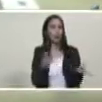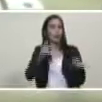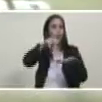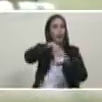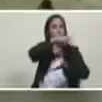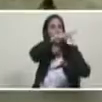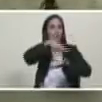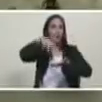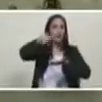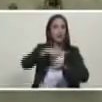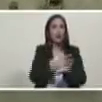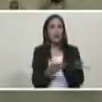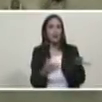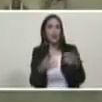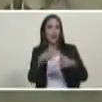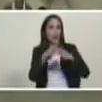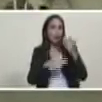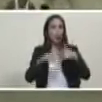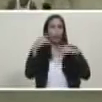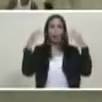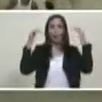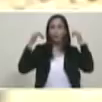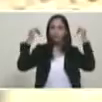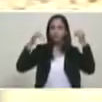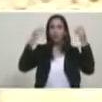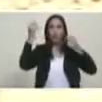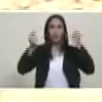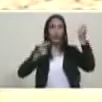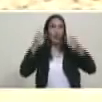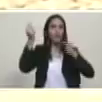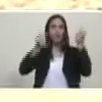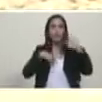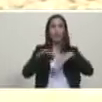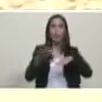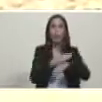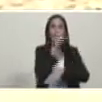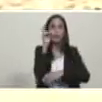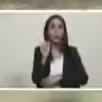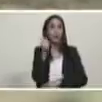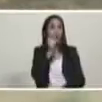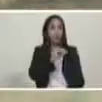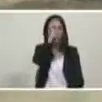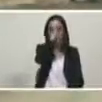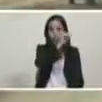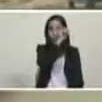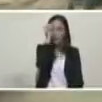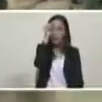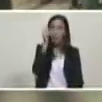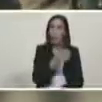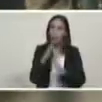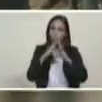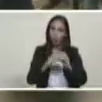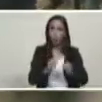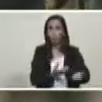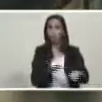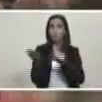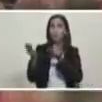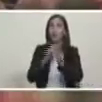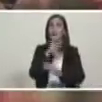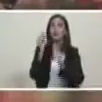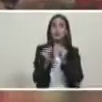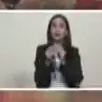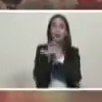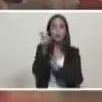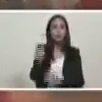los carnavales, en concierto jueves, viernes, sábado y domingo. Pero voy a dar la palabra brevemente